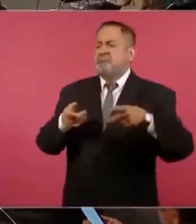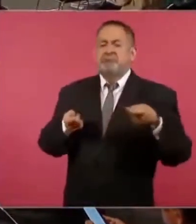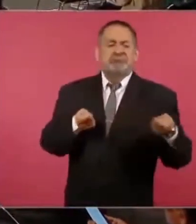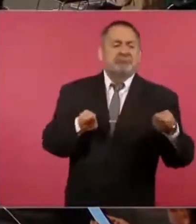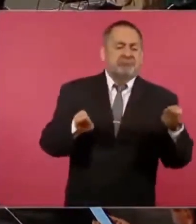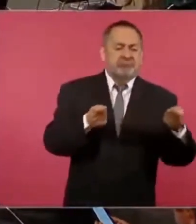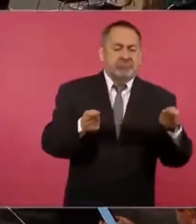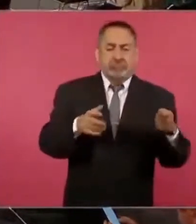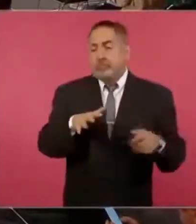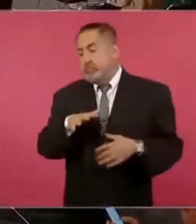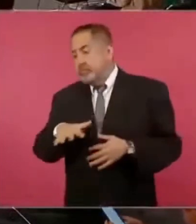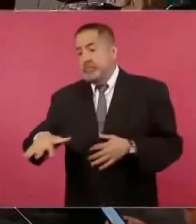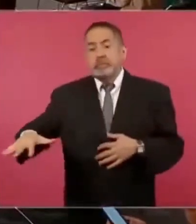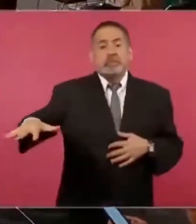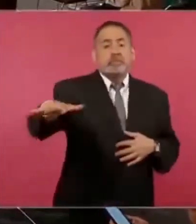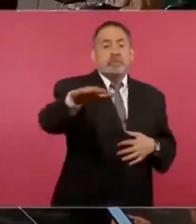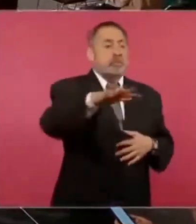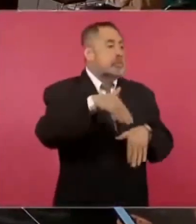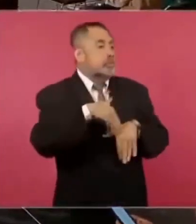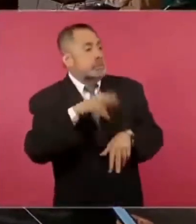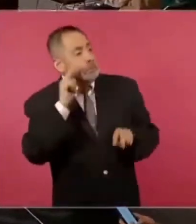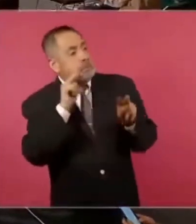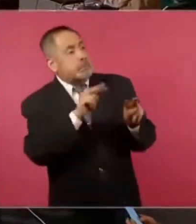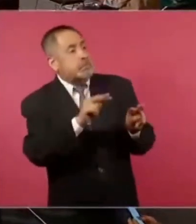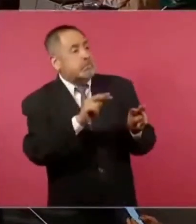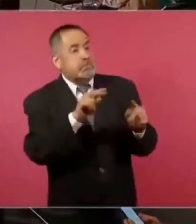de toda la audiencia nacional.